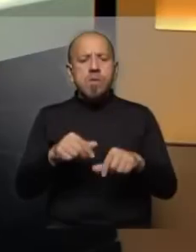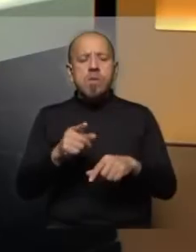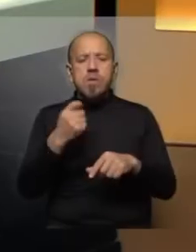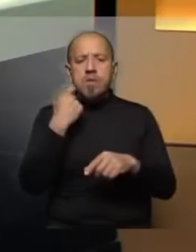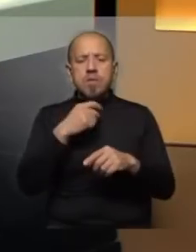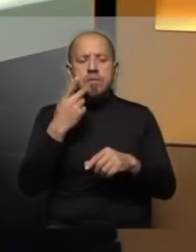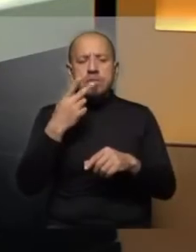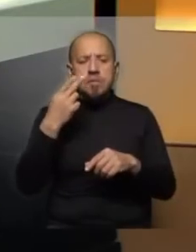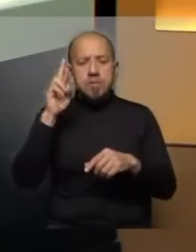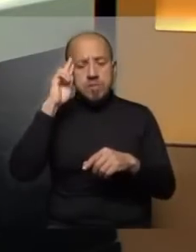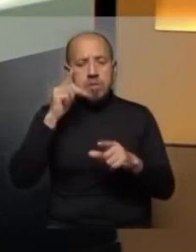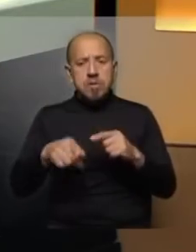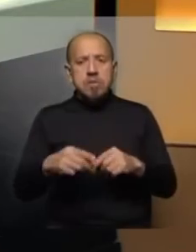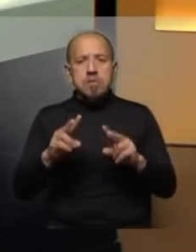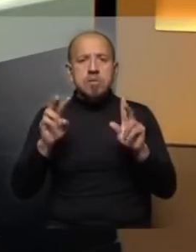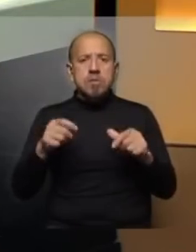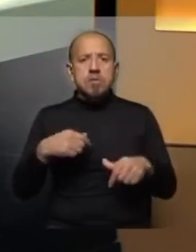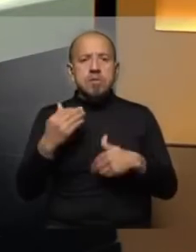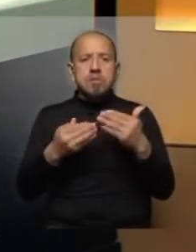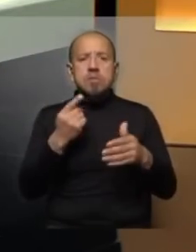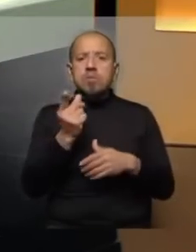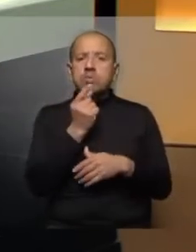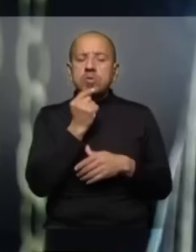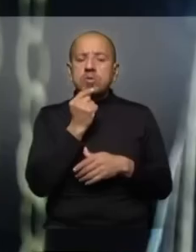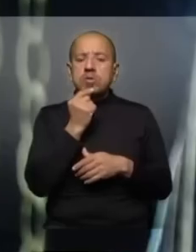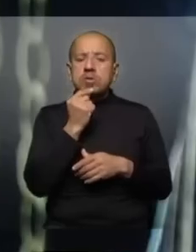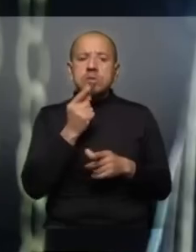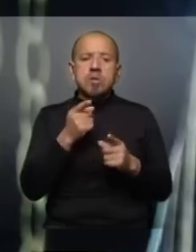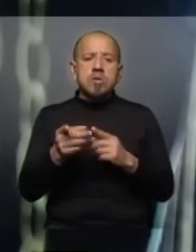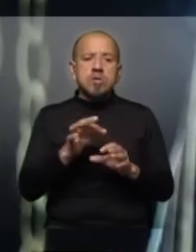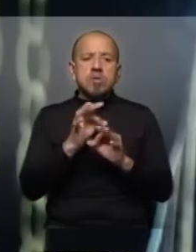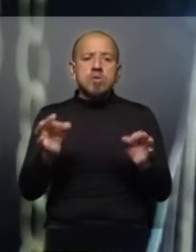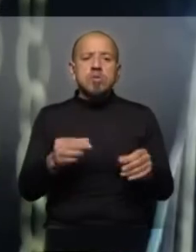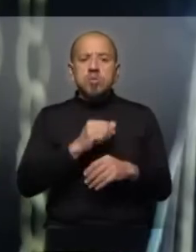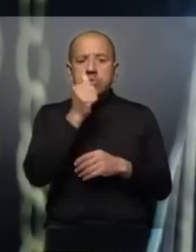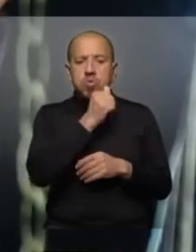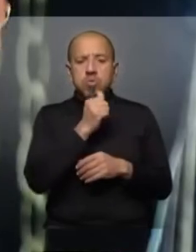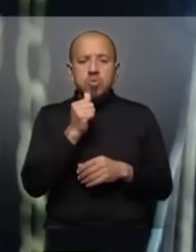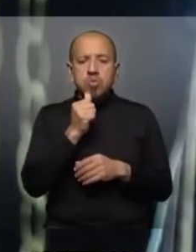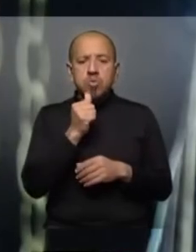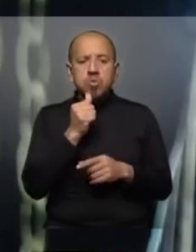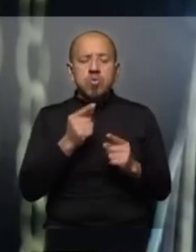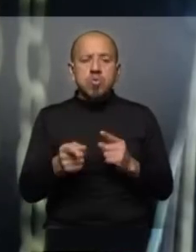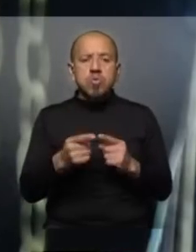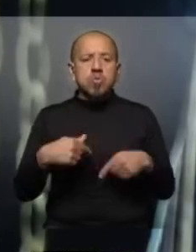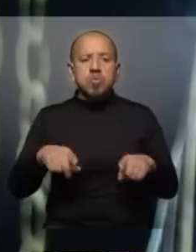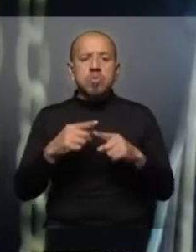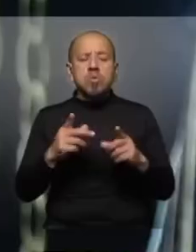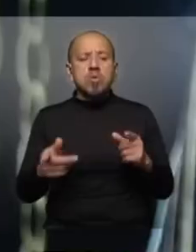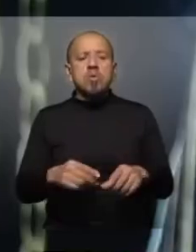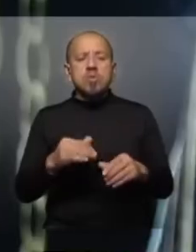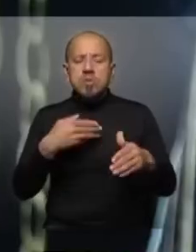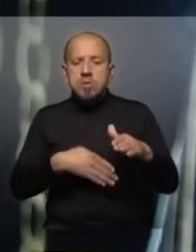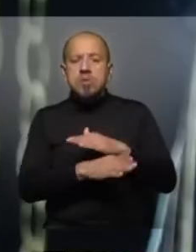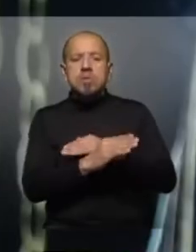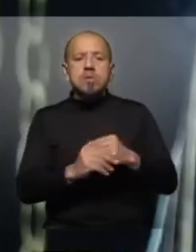a la autoridad o con discursos motivacionales para la policía o con o con soluciones mágicas como de allanamiento nocturno acá No